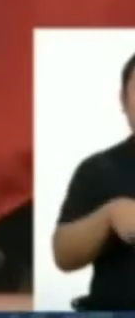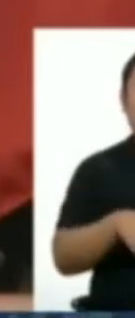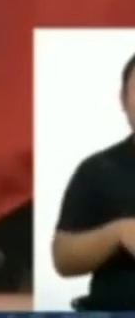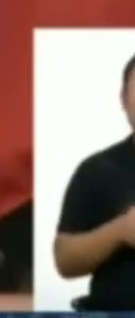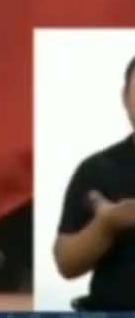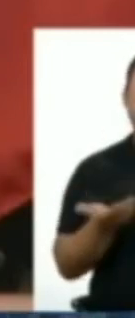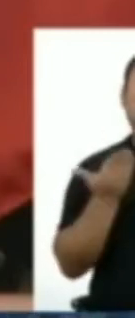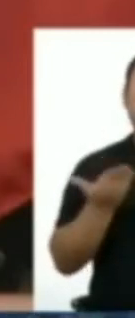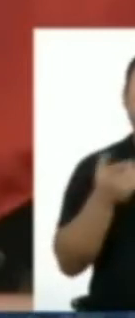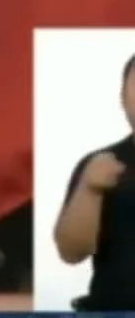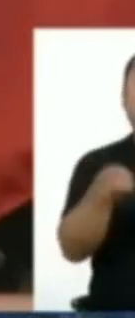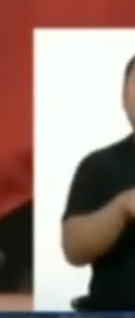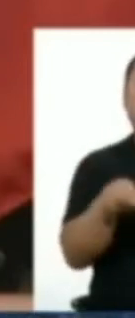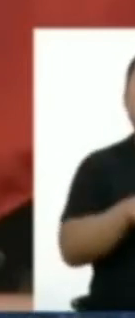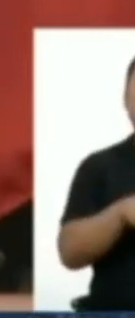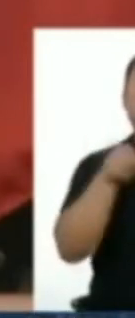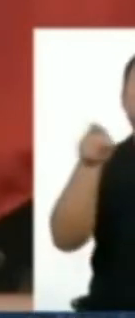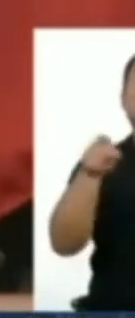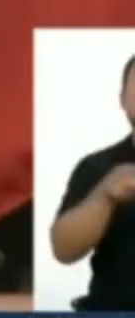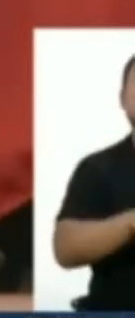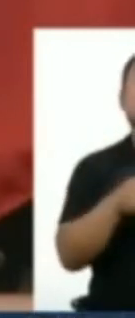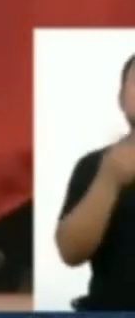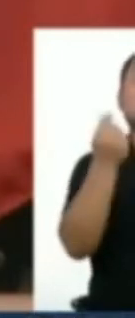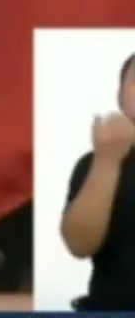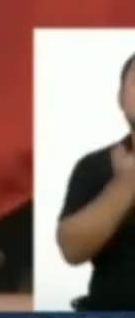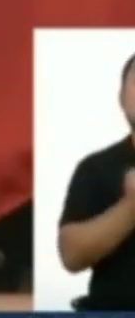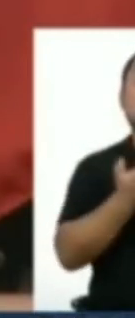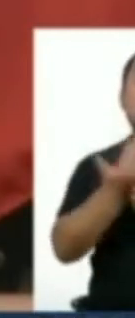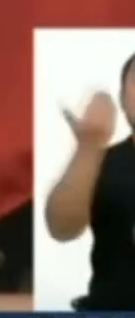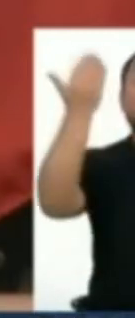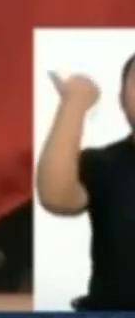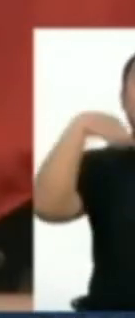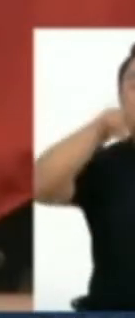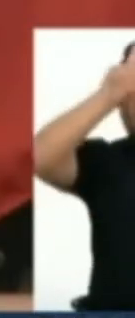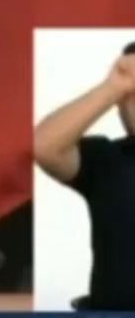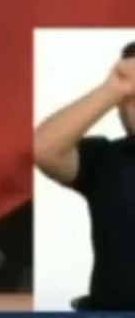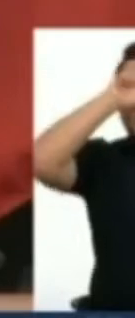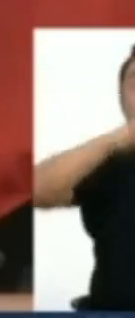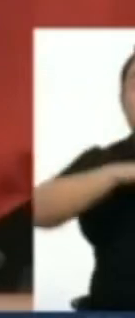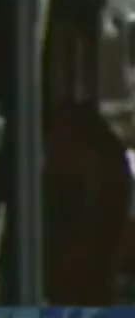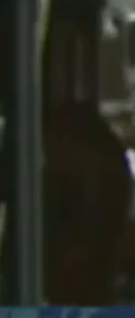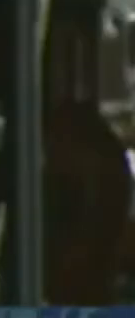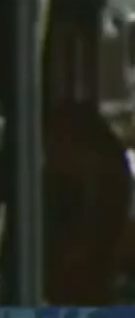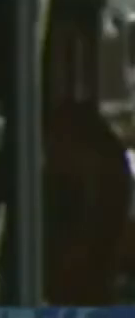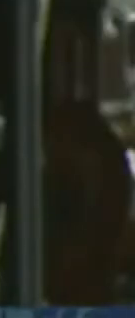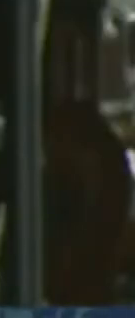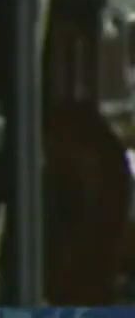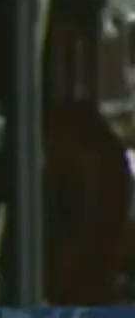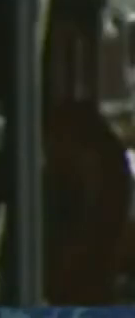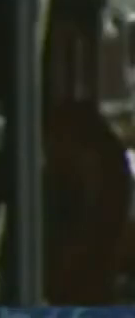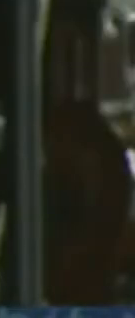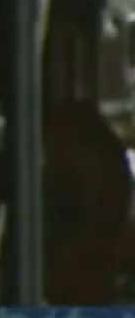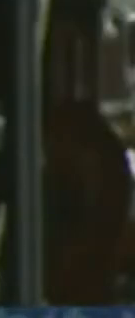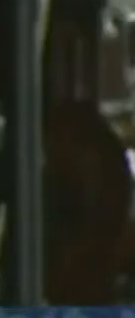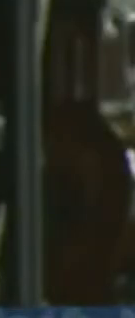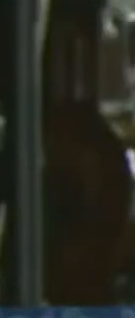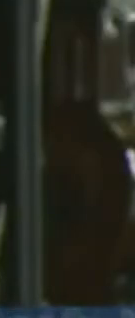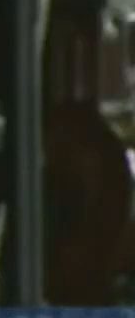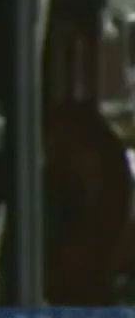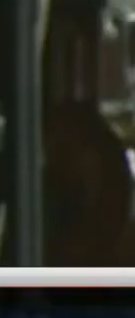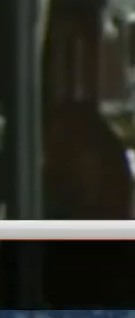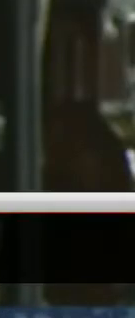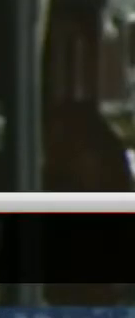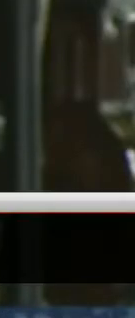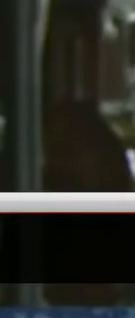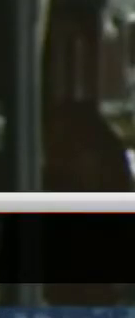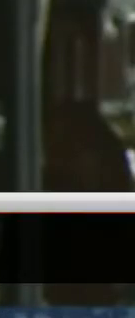puede ser similar a la consecuencia económica que tuvo el Perú después de la Guerra del Pacífico. Escatimar en proteger